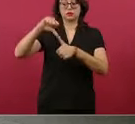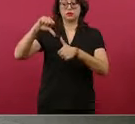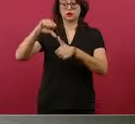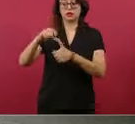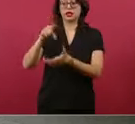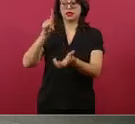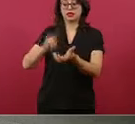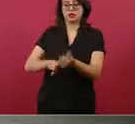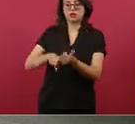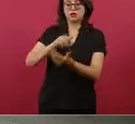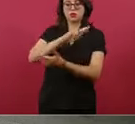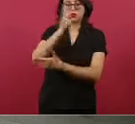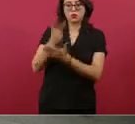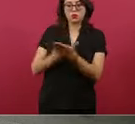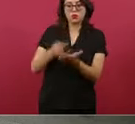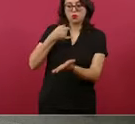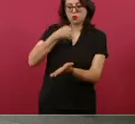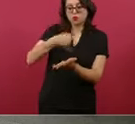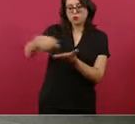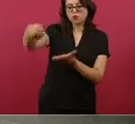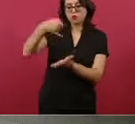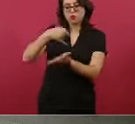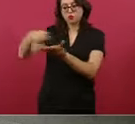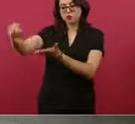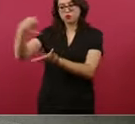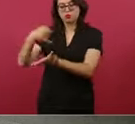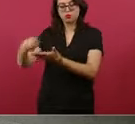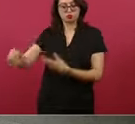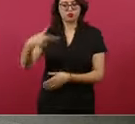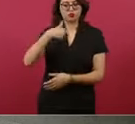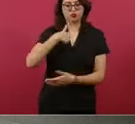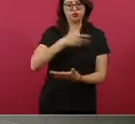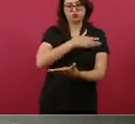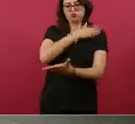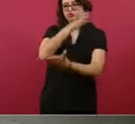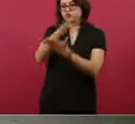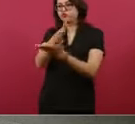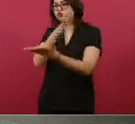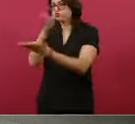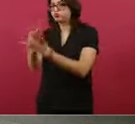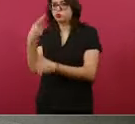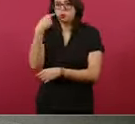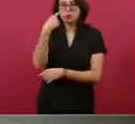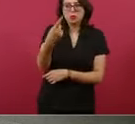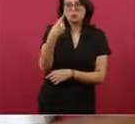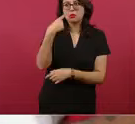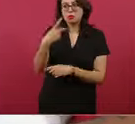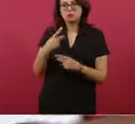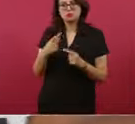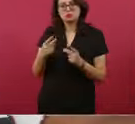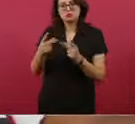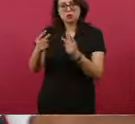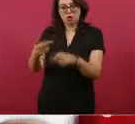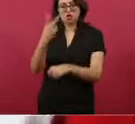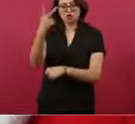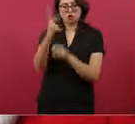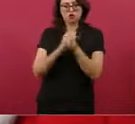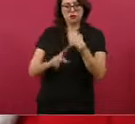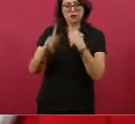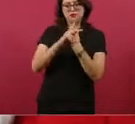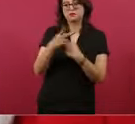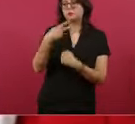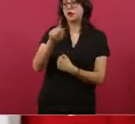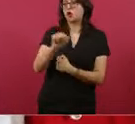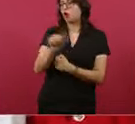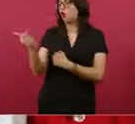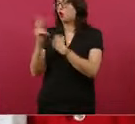programa y vemos que hay un retraso importante, salvo en dos países que se ha logrado completar. Quisiera preguntarle justamente, ¿a